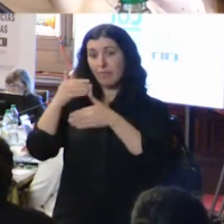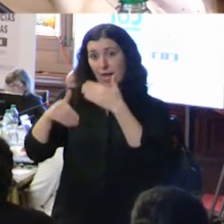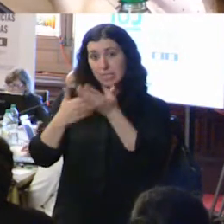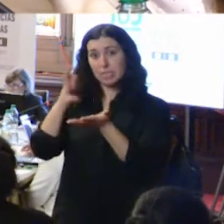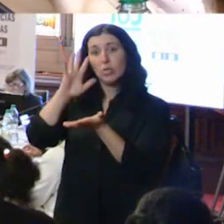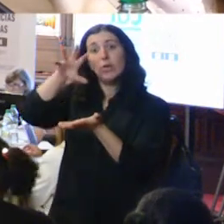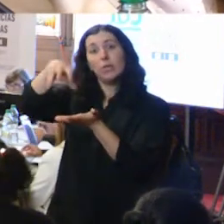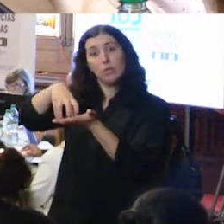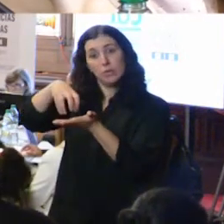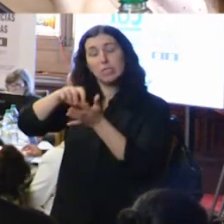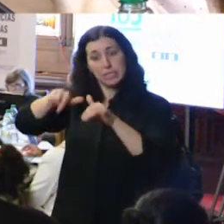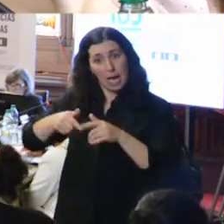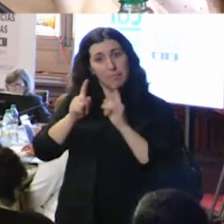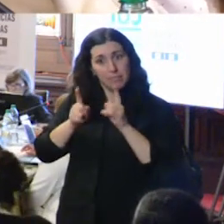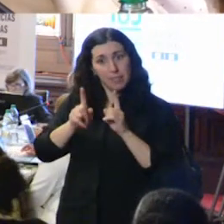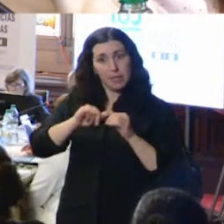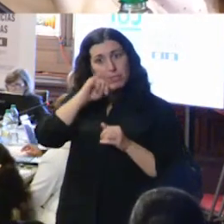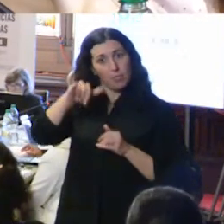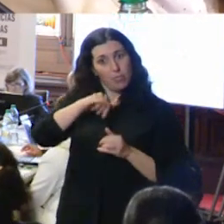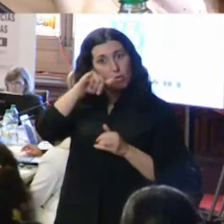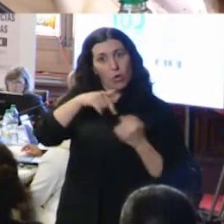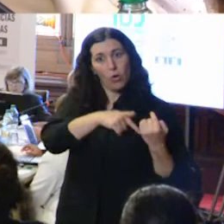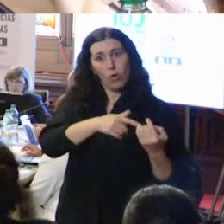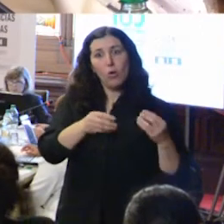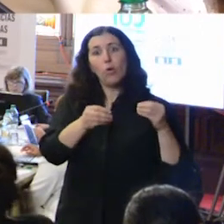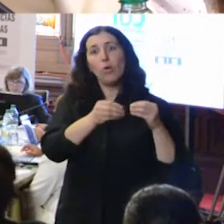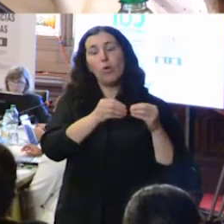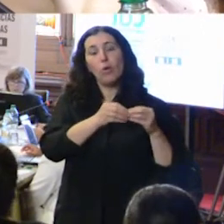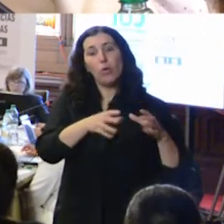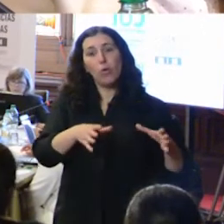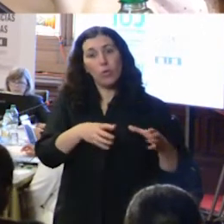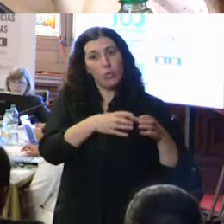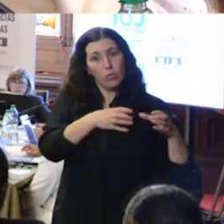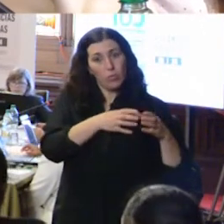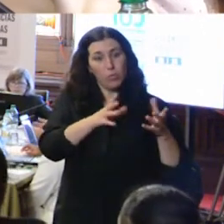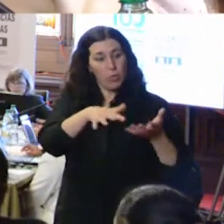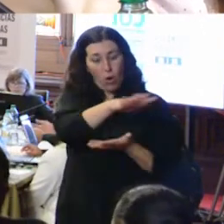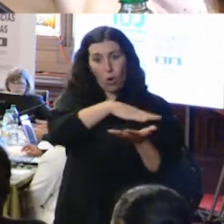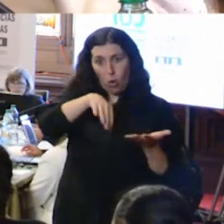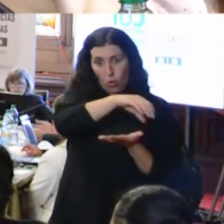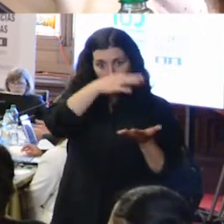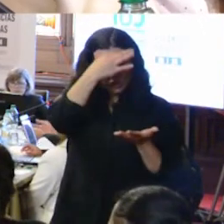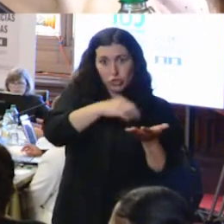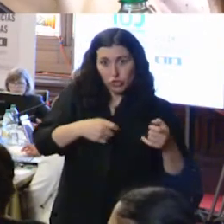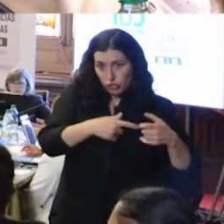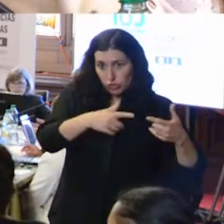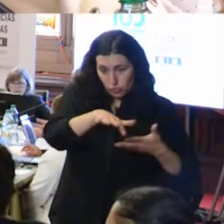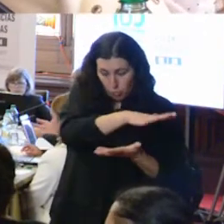como lo relata los miembros de la mesa de sociedad civil,